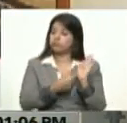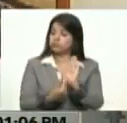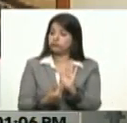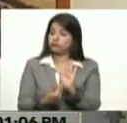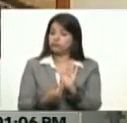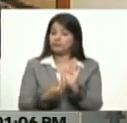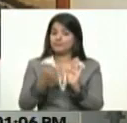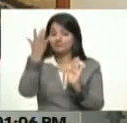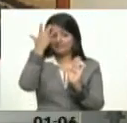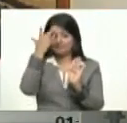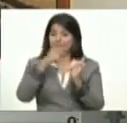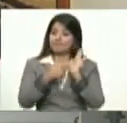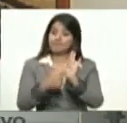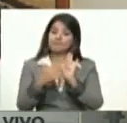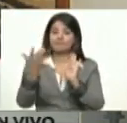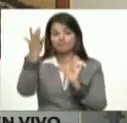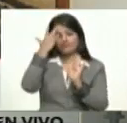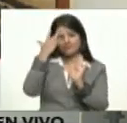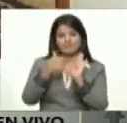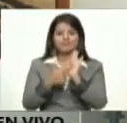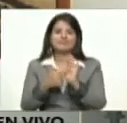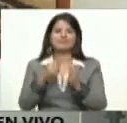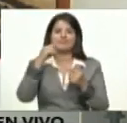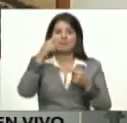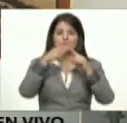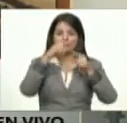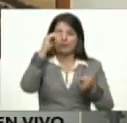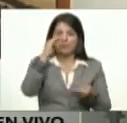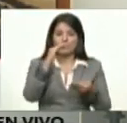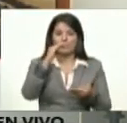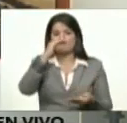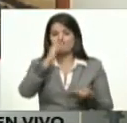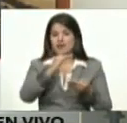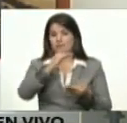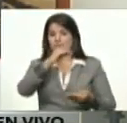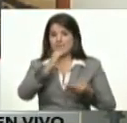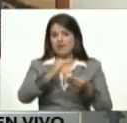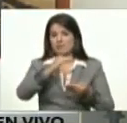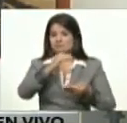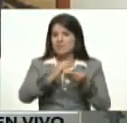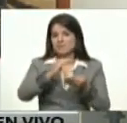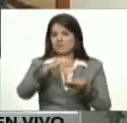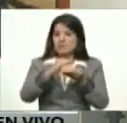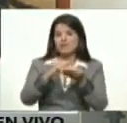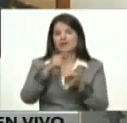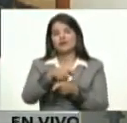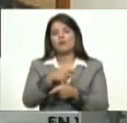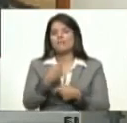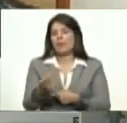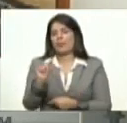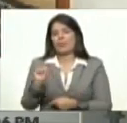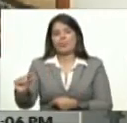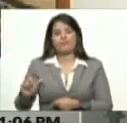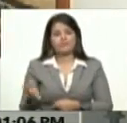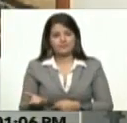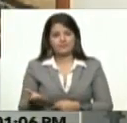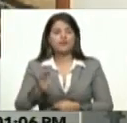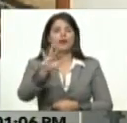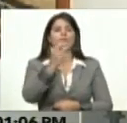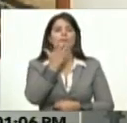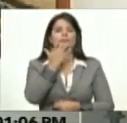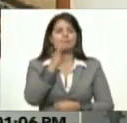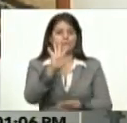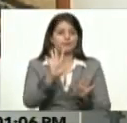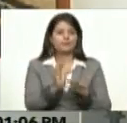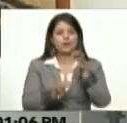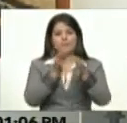legales, y entonces van reduciendo la base imponible sobre la cual deberían ellos pagar impuestos. Por ejemplo, hay